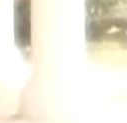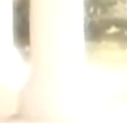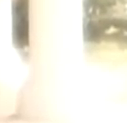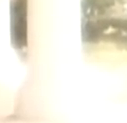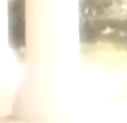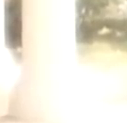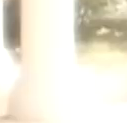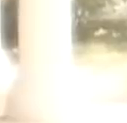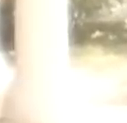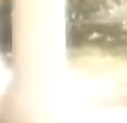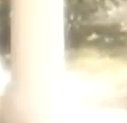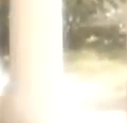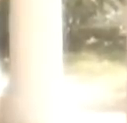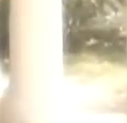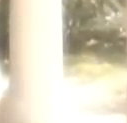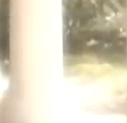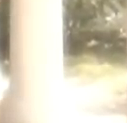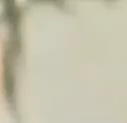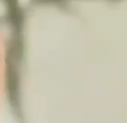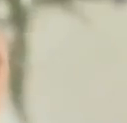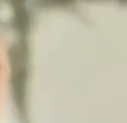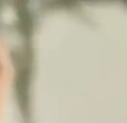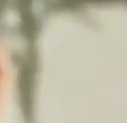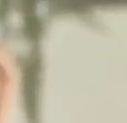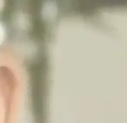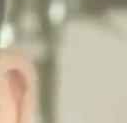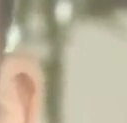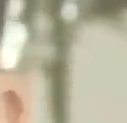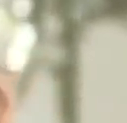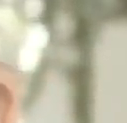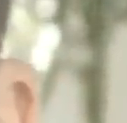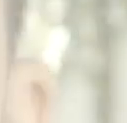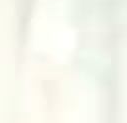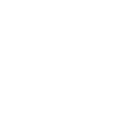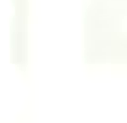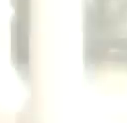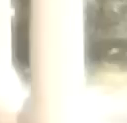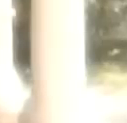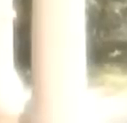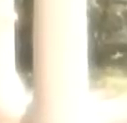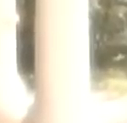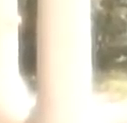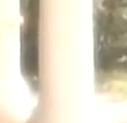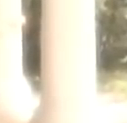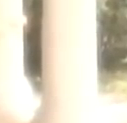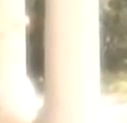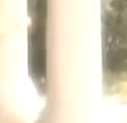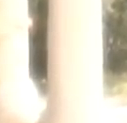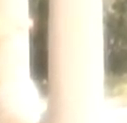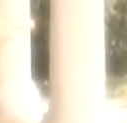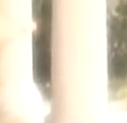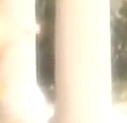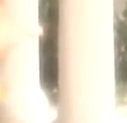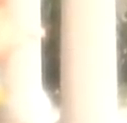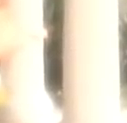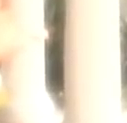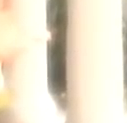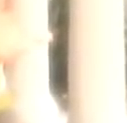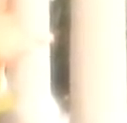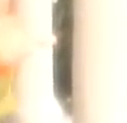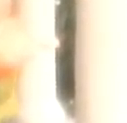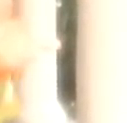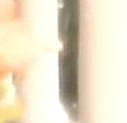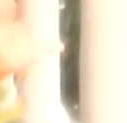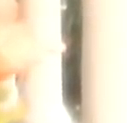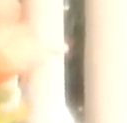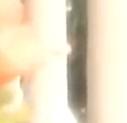la libertad, la independencia, la justicia social, sellada hace 200